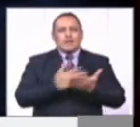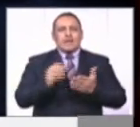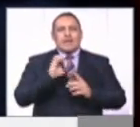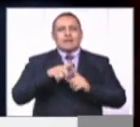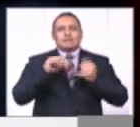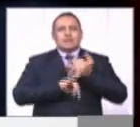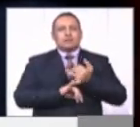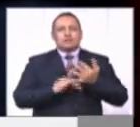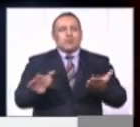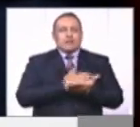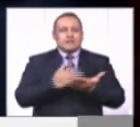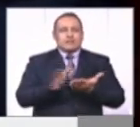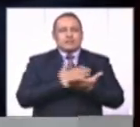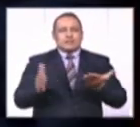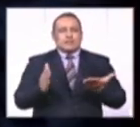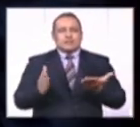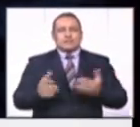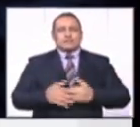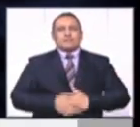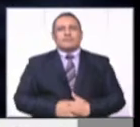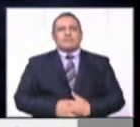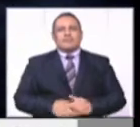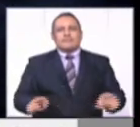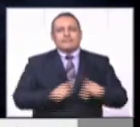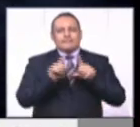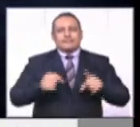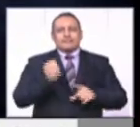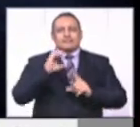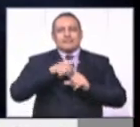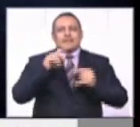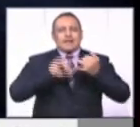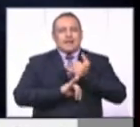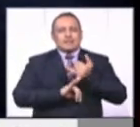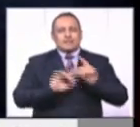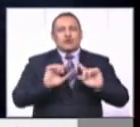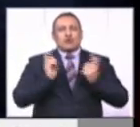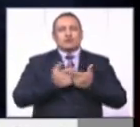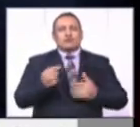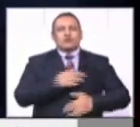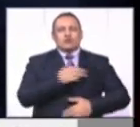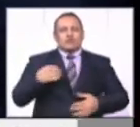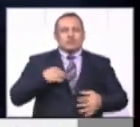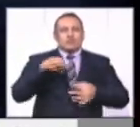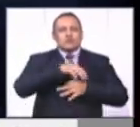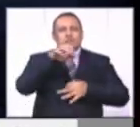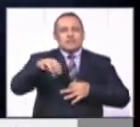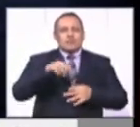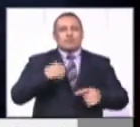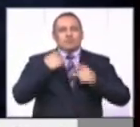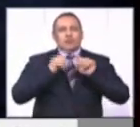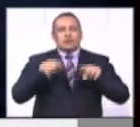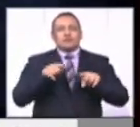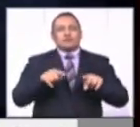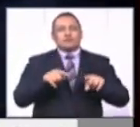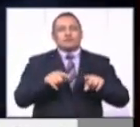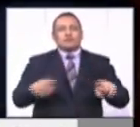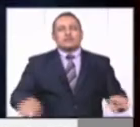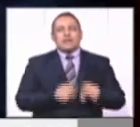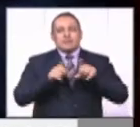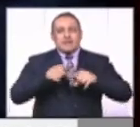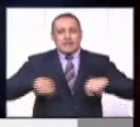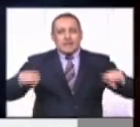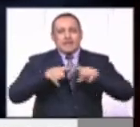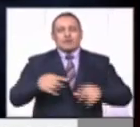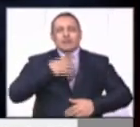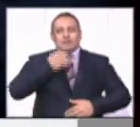encontrar nos encontramos señor presidente pero dice actas de consejo de ministros descentralizados por lo tanto ellos